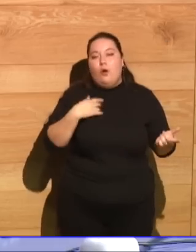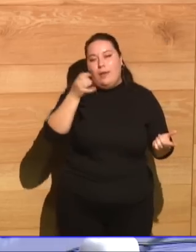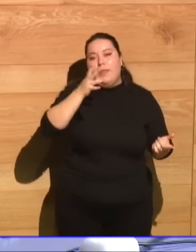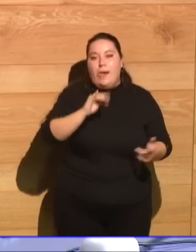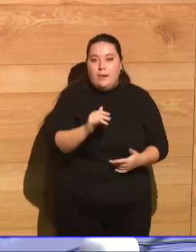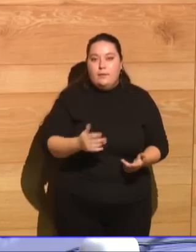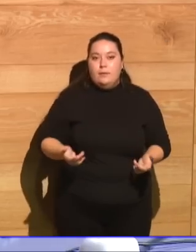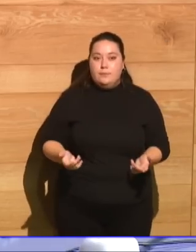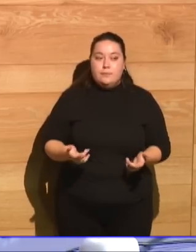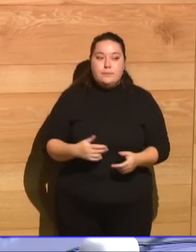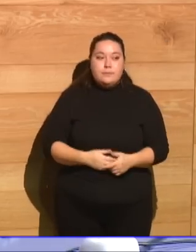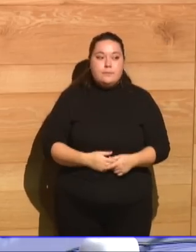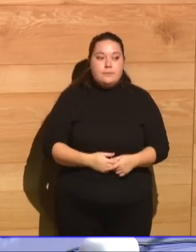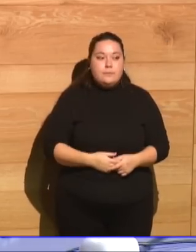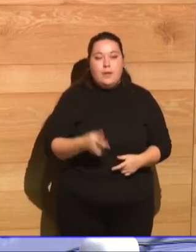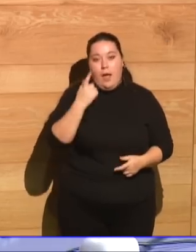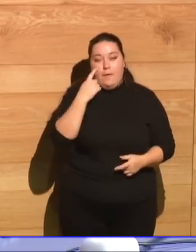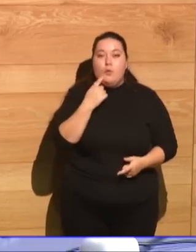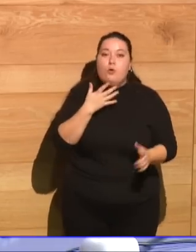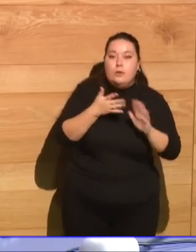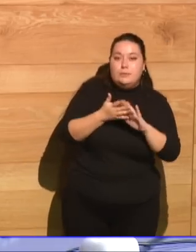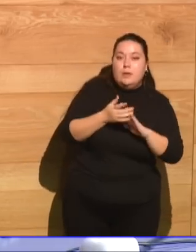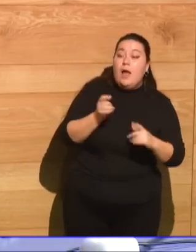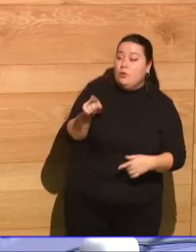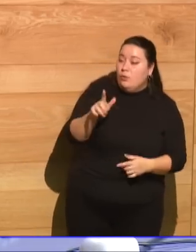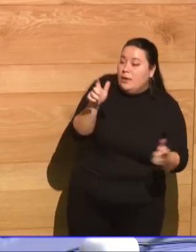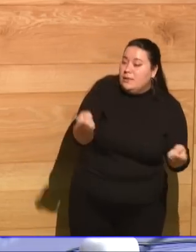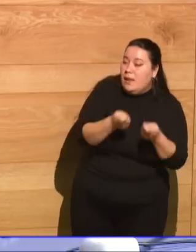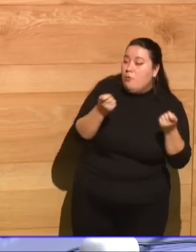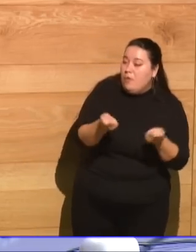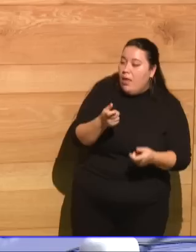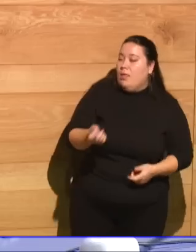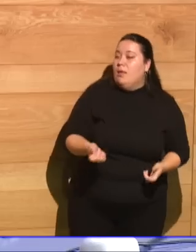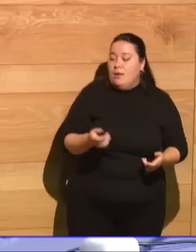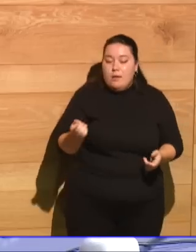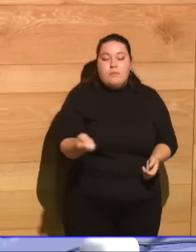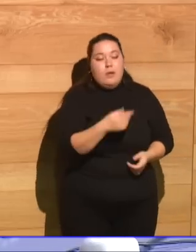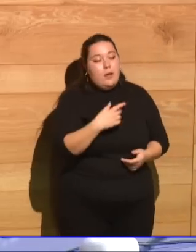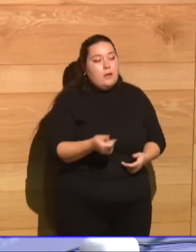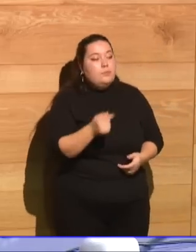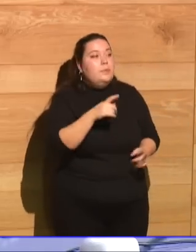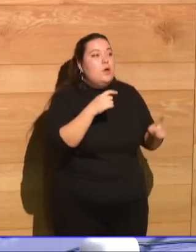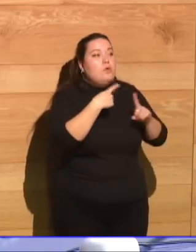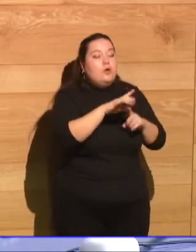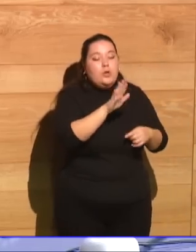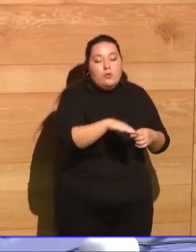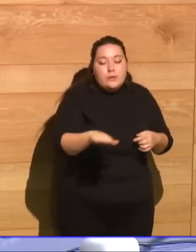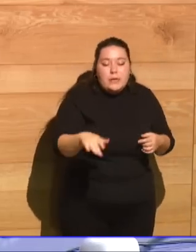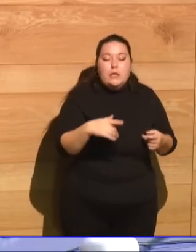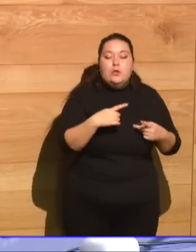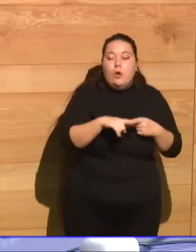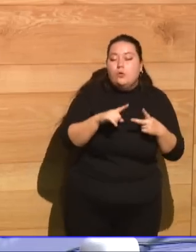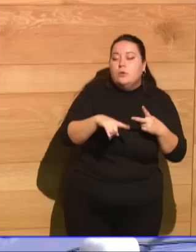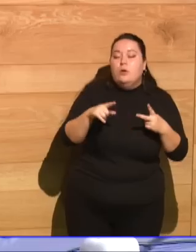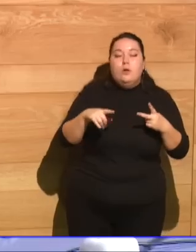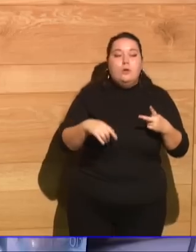idea. Y Alan Parker a ver es de cómo la- le de la- explicas de la tú. publicidad. Claro, sí, es de la publicidad. A ver cómo le explicas tú, ¿no? Una cosa con niños, que